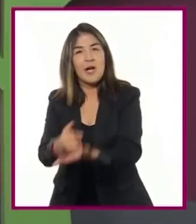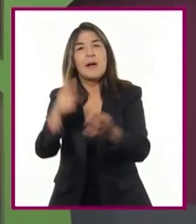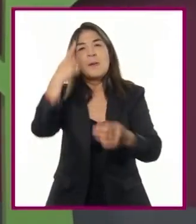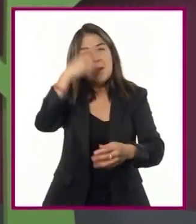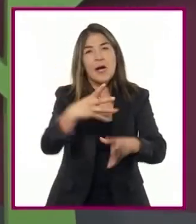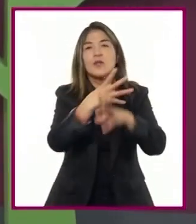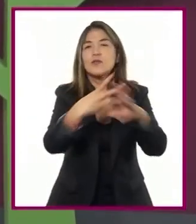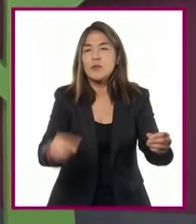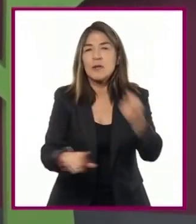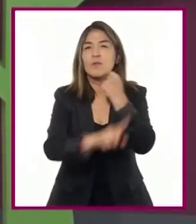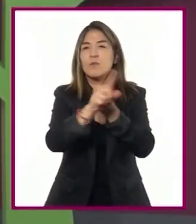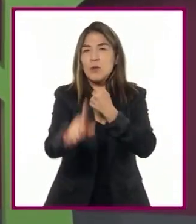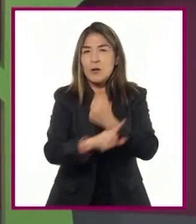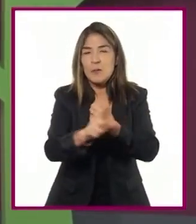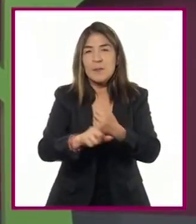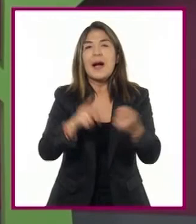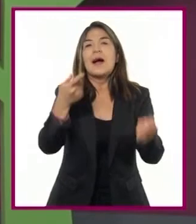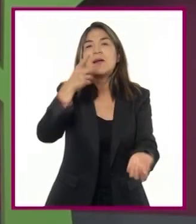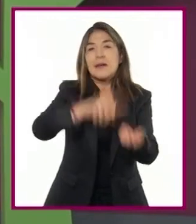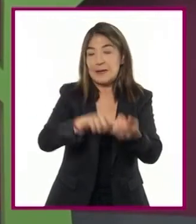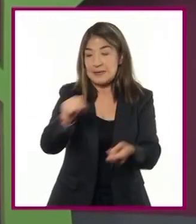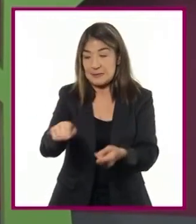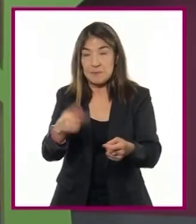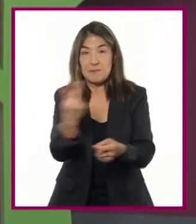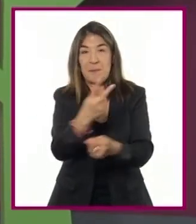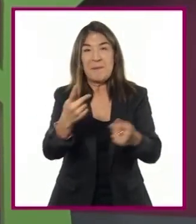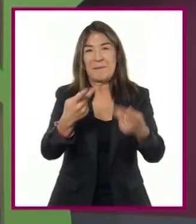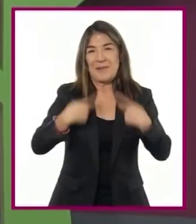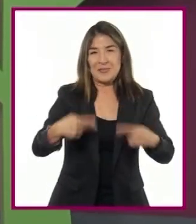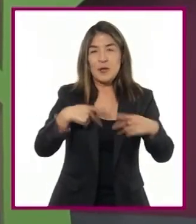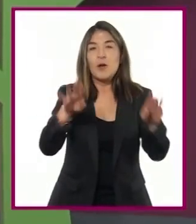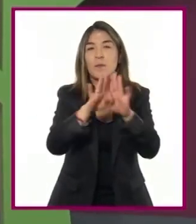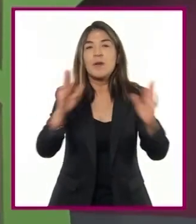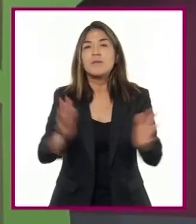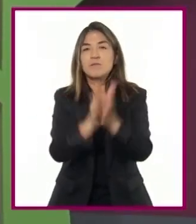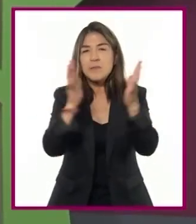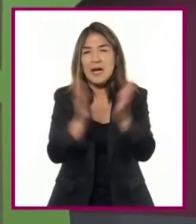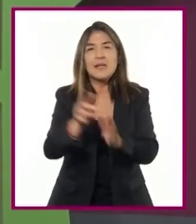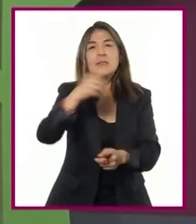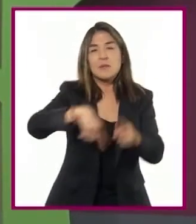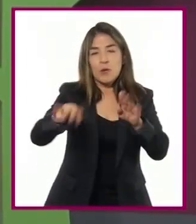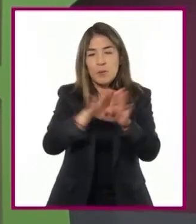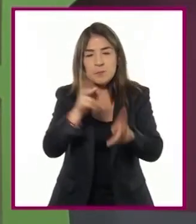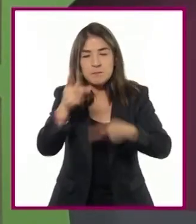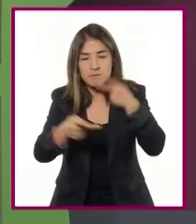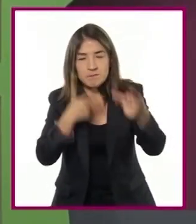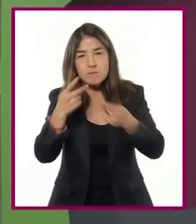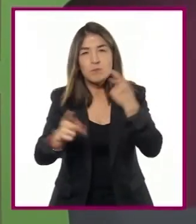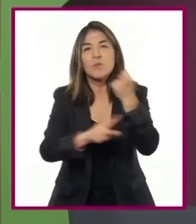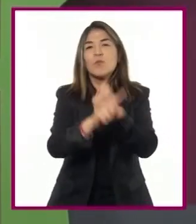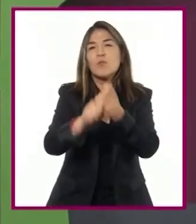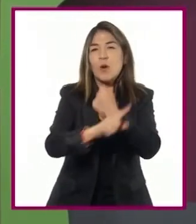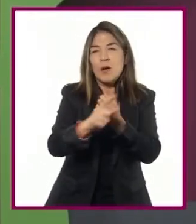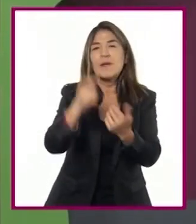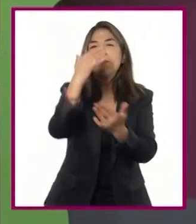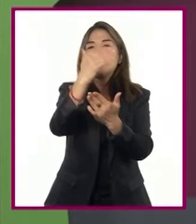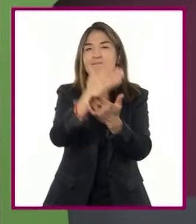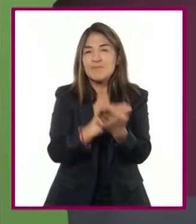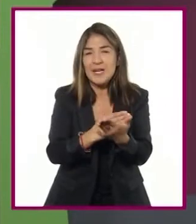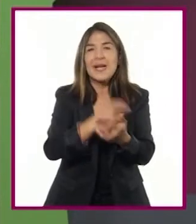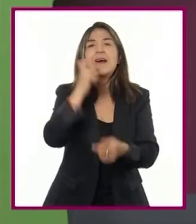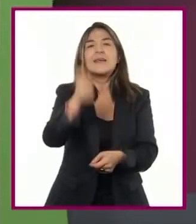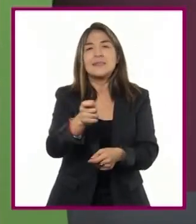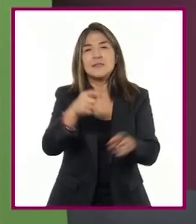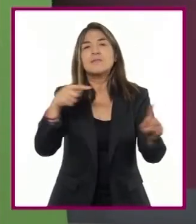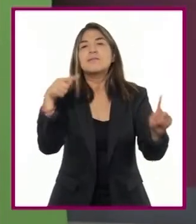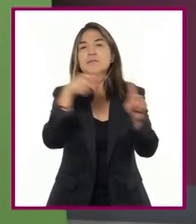la ayuda de las y los participantes trata de aislar temporalmente los problemas en disputa con objeto